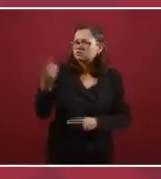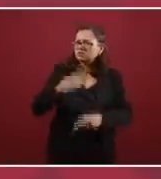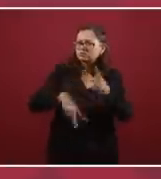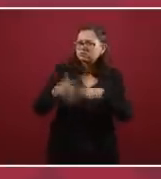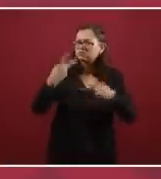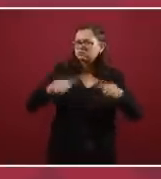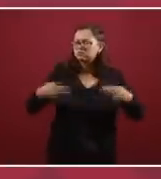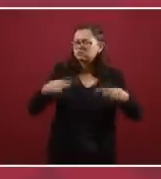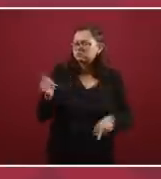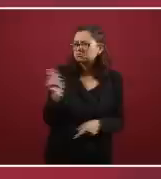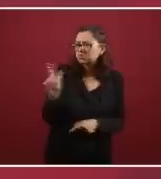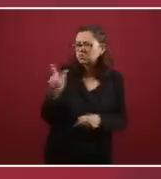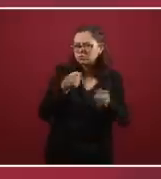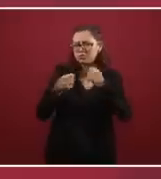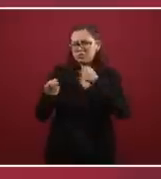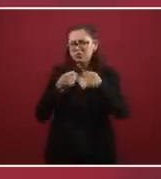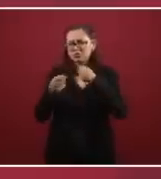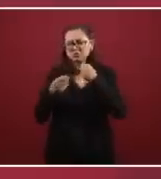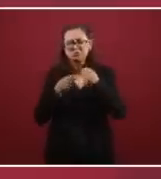profesionales